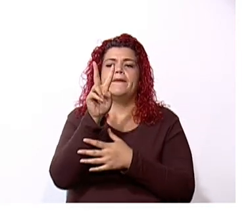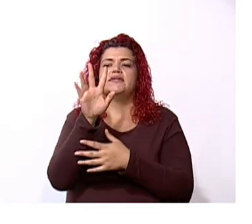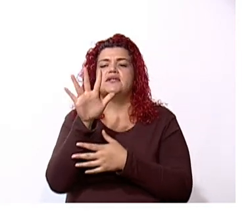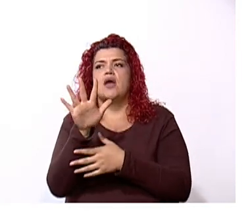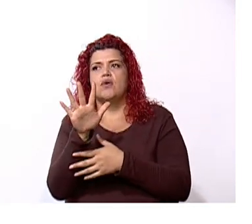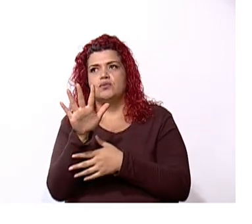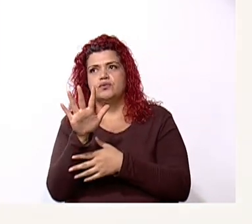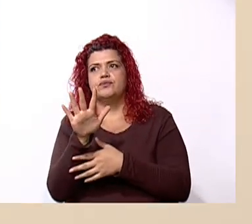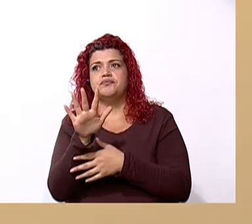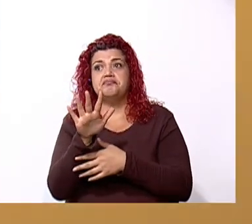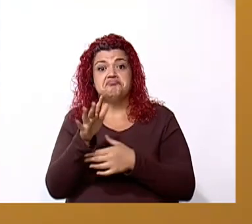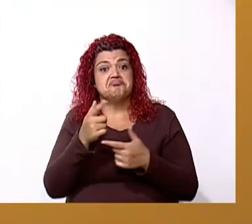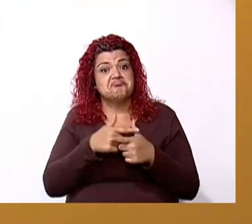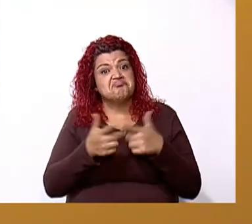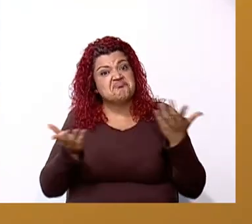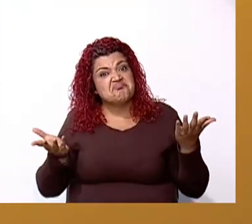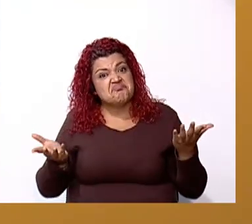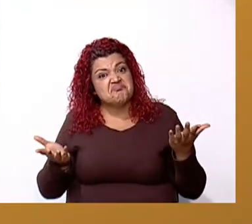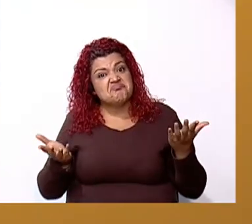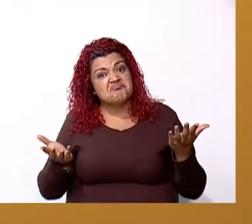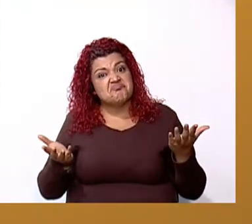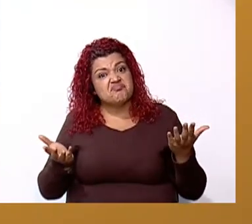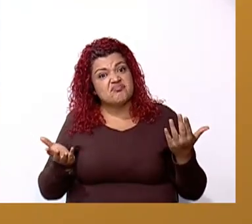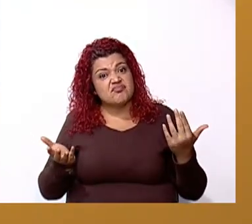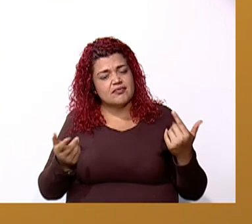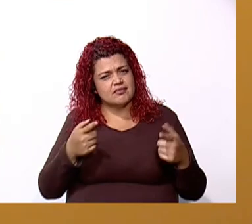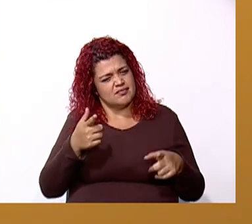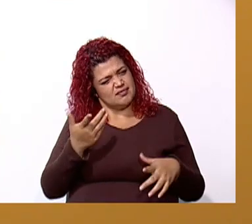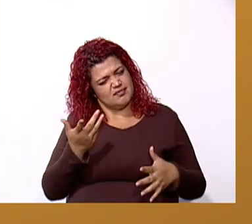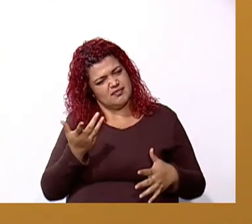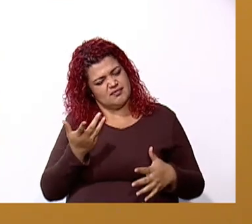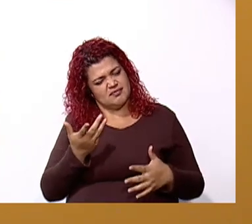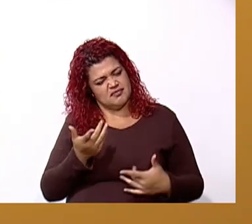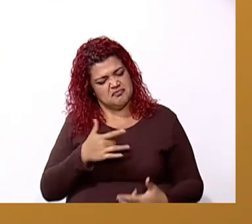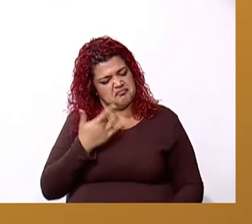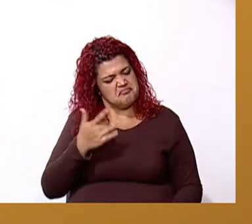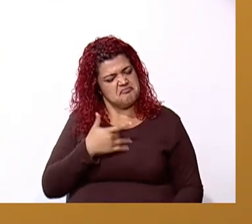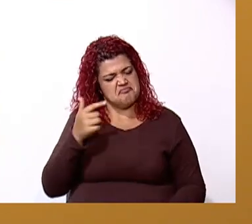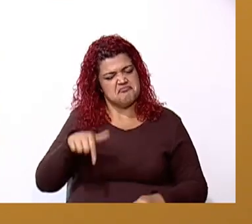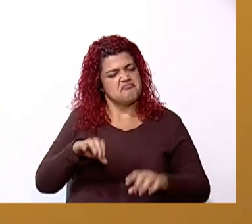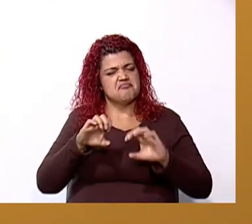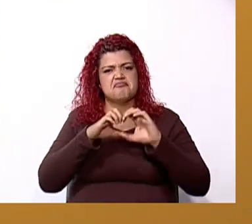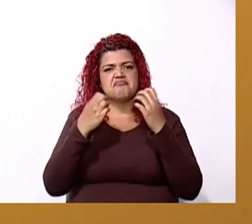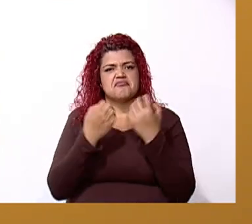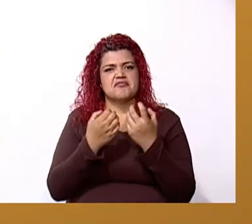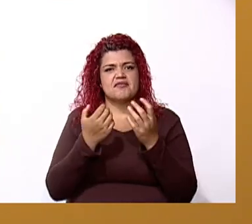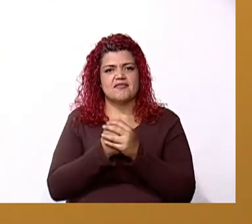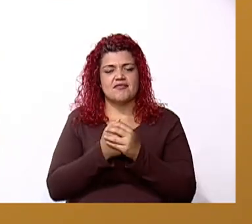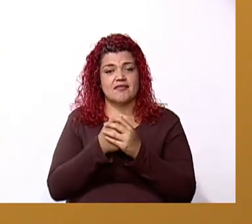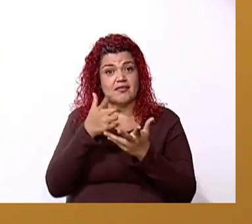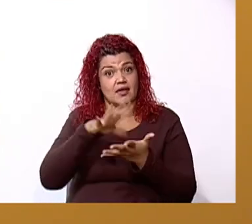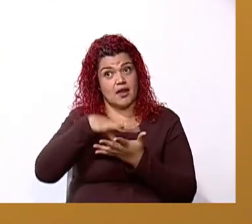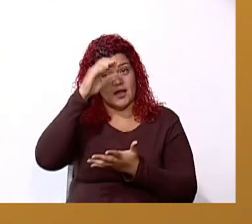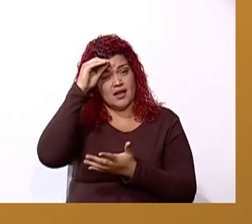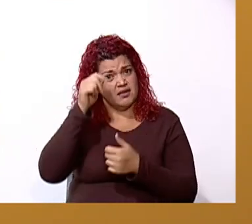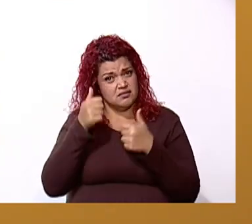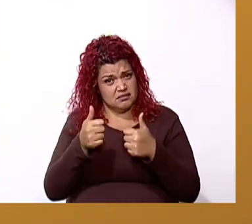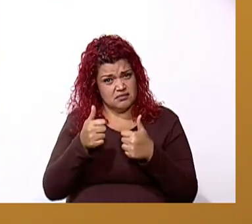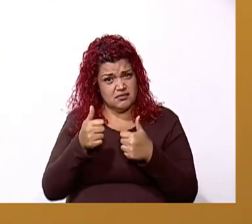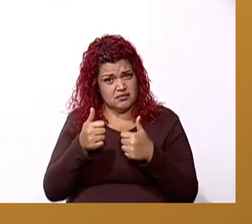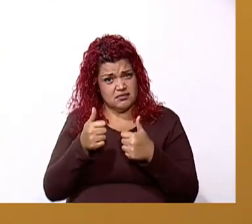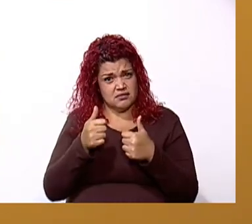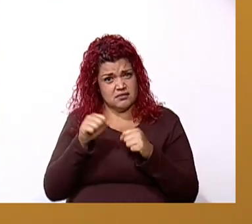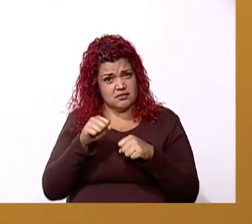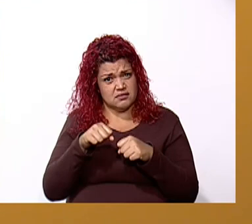76.325. Entonces, ¿qué les ha parecido la clase del día de hoy? ¿Comprendieron lo que trabajamos